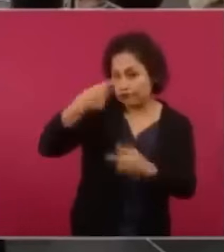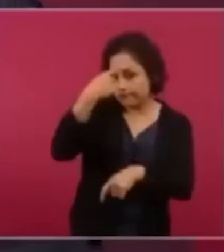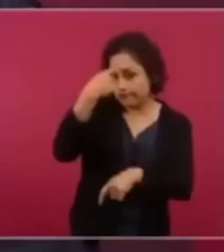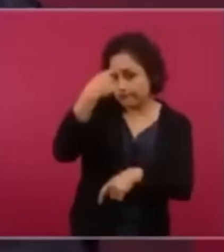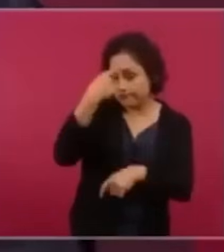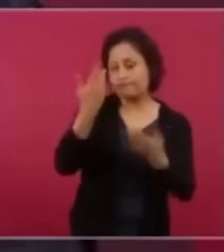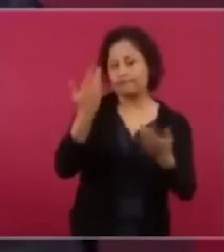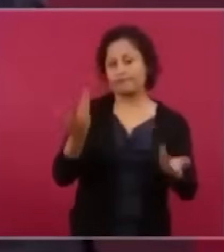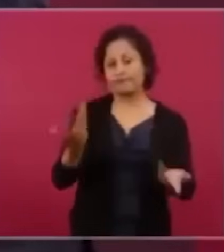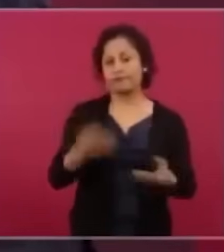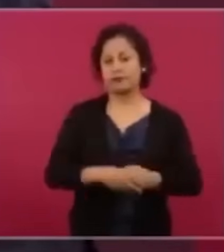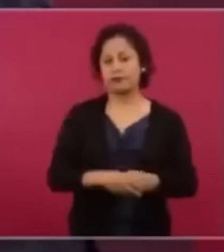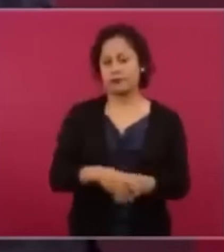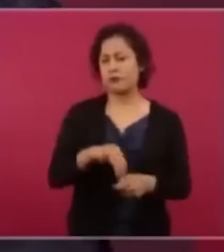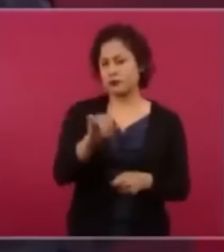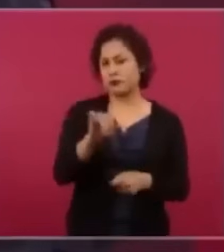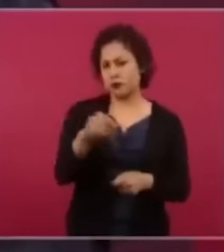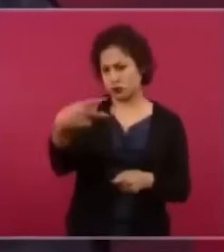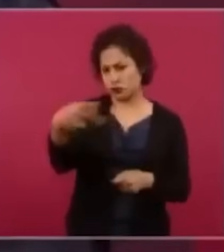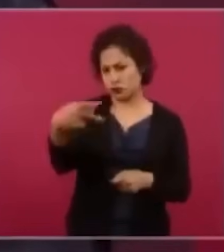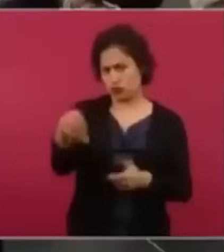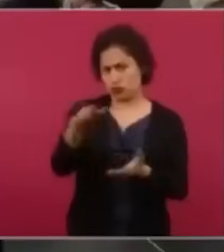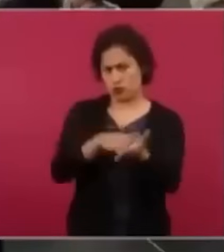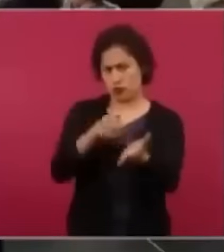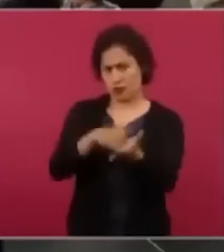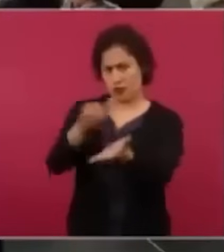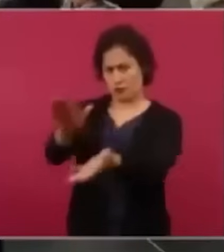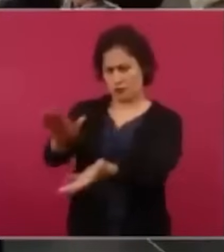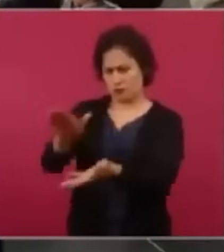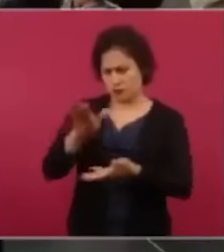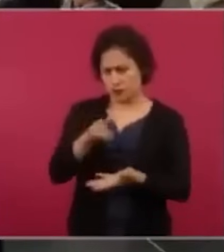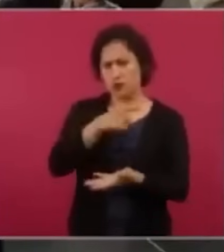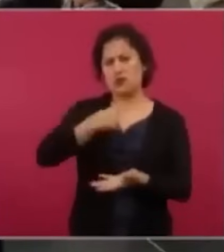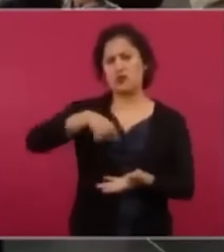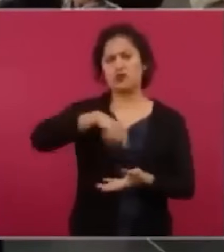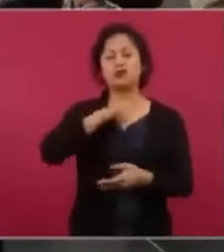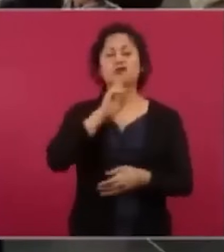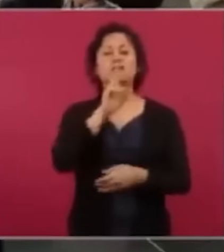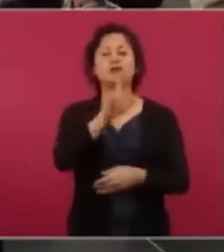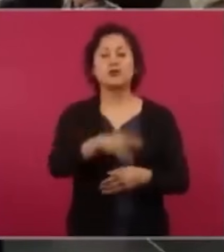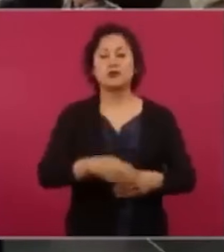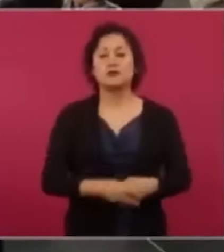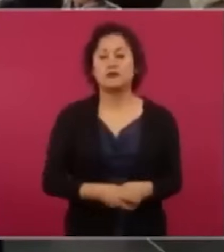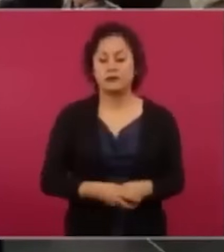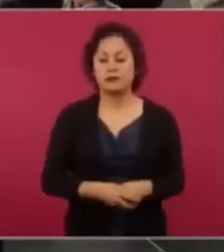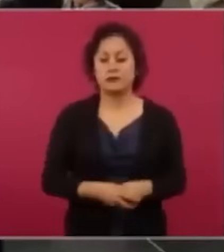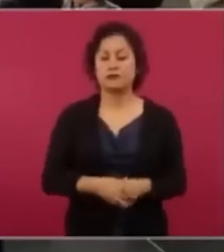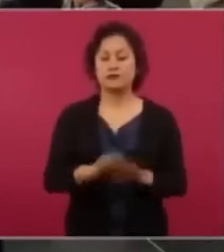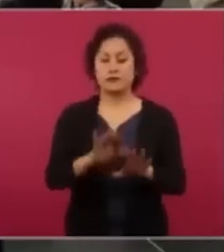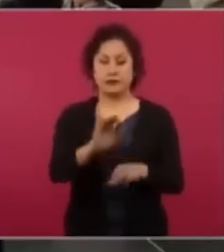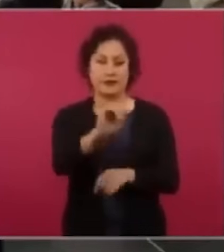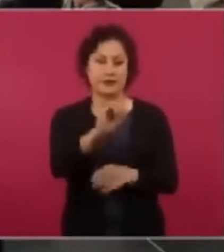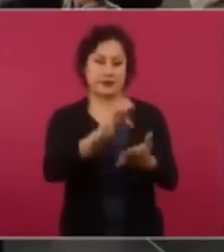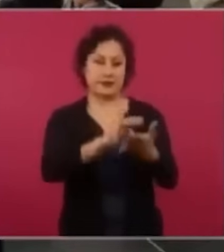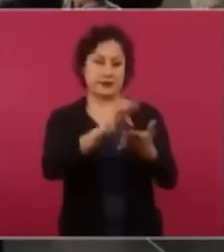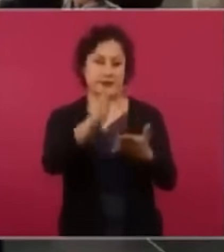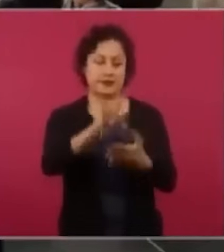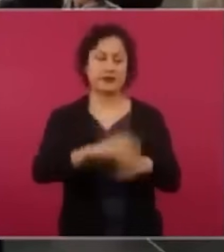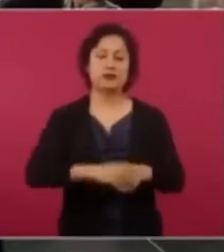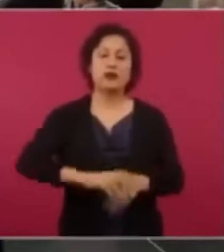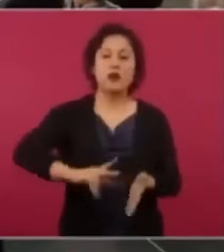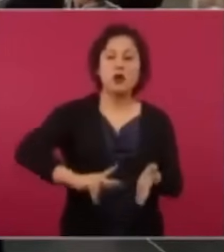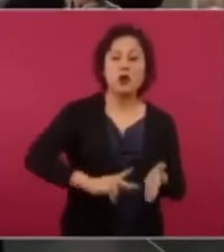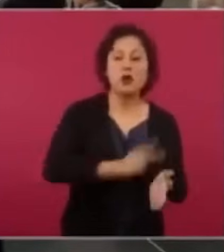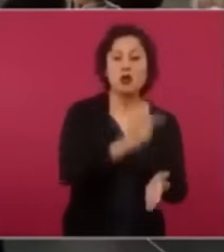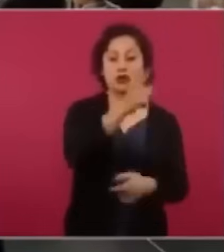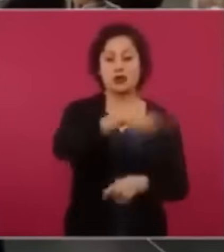Y nos dejas los documentos y vamos a responder. Sí, presidente, muchas gracias. Y bueno, nada más nuevamente para la gente que nos sigue en